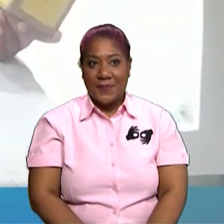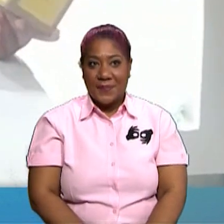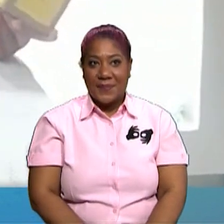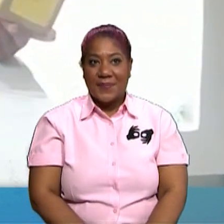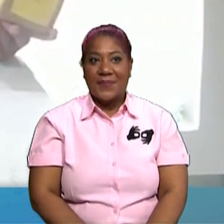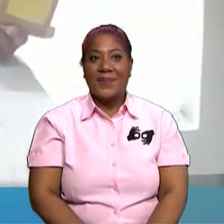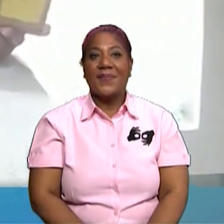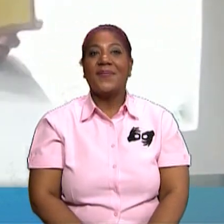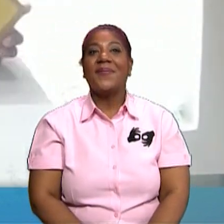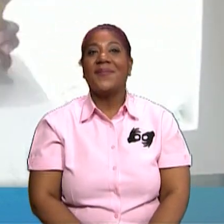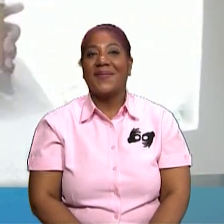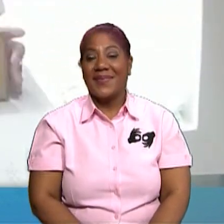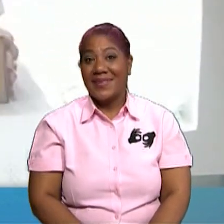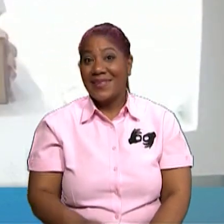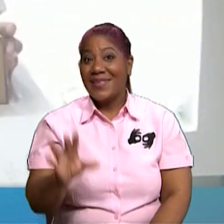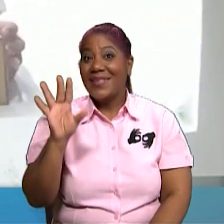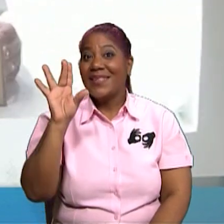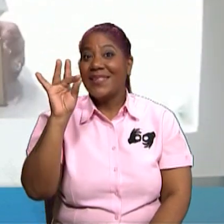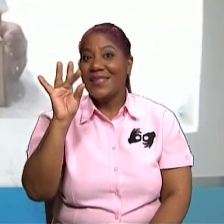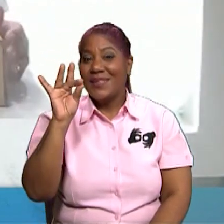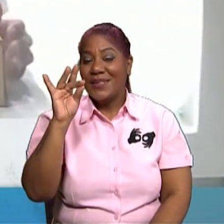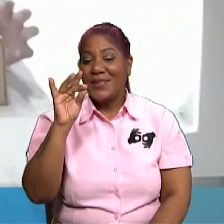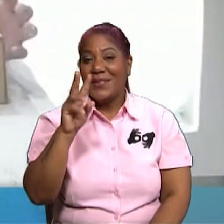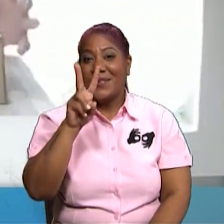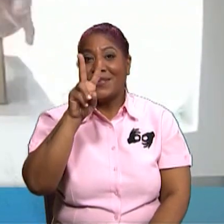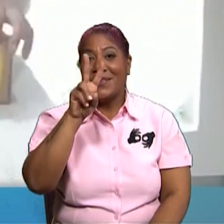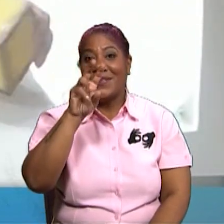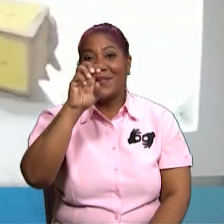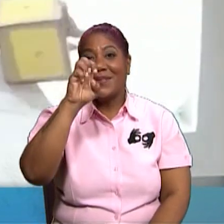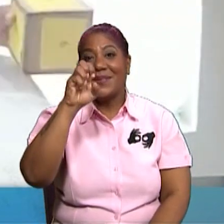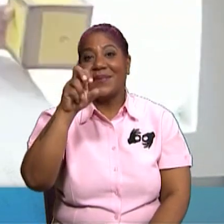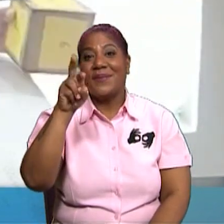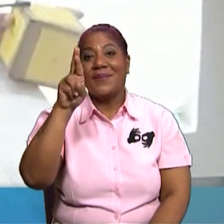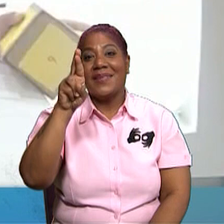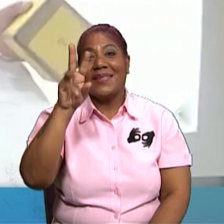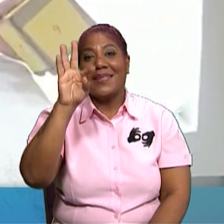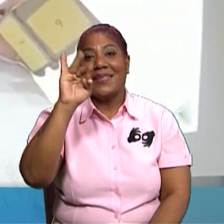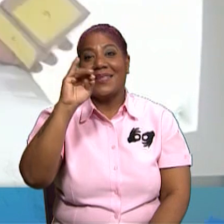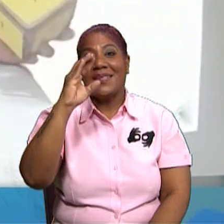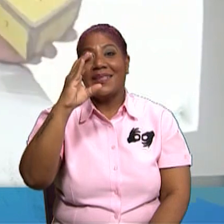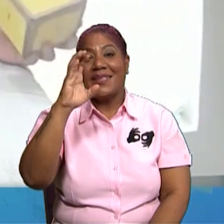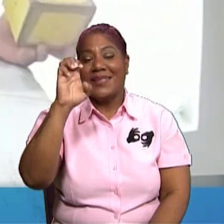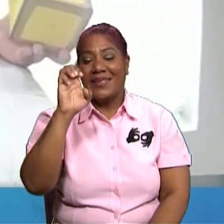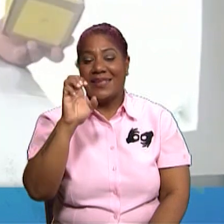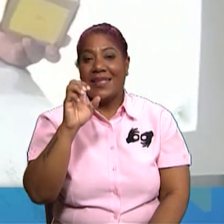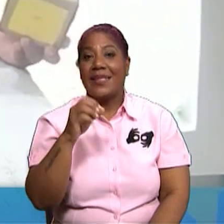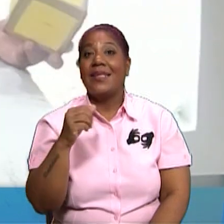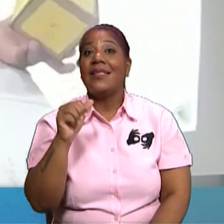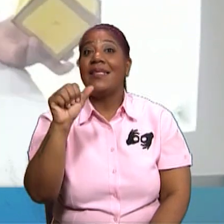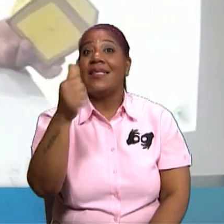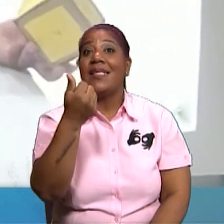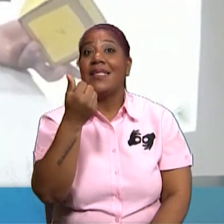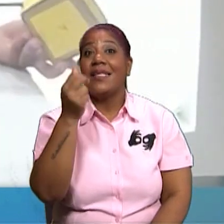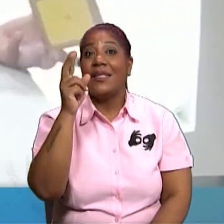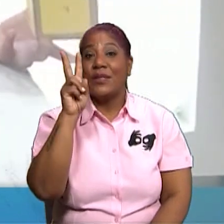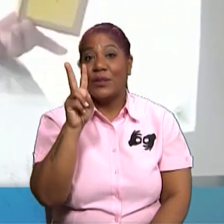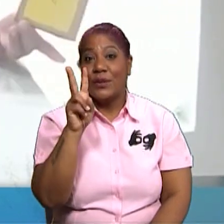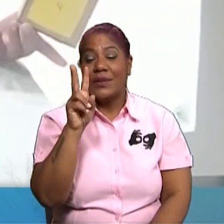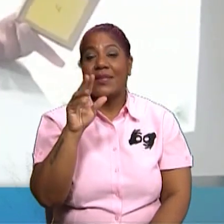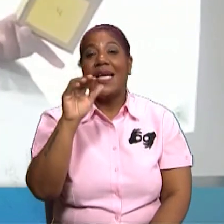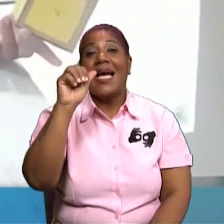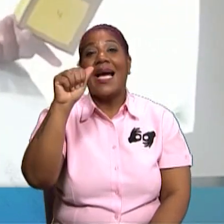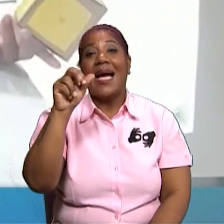7, 8. 8 vértices. Tiene 12 aristas. 1, 2, 3, 4, 5,